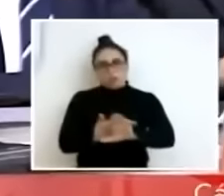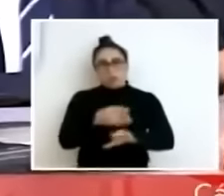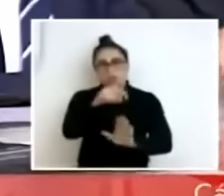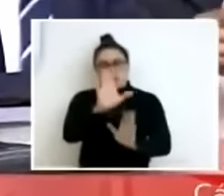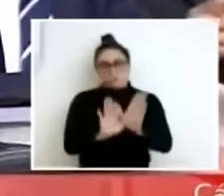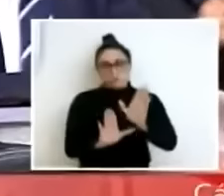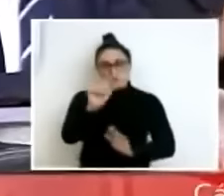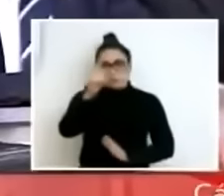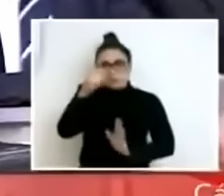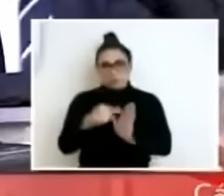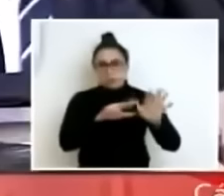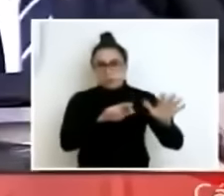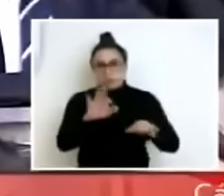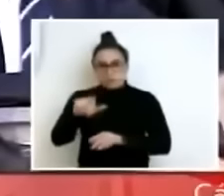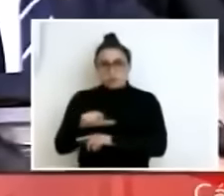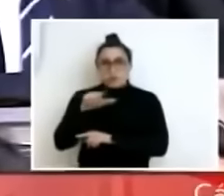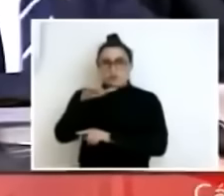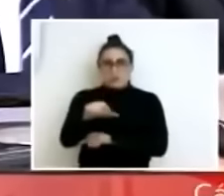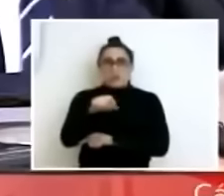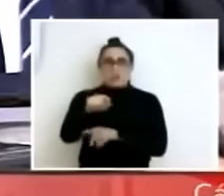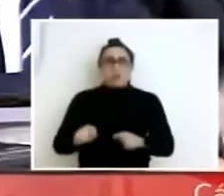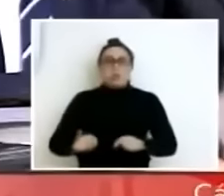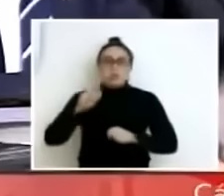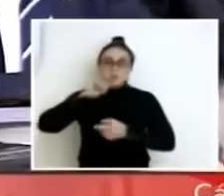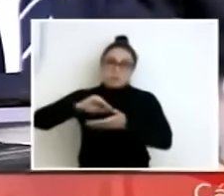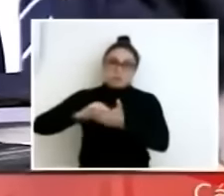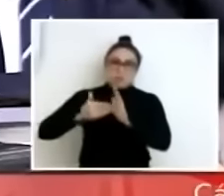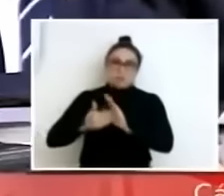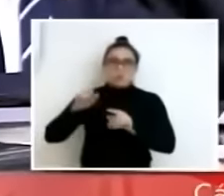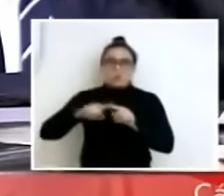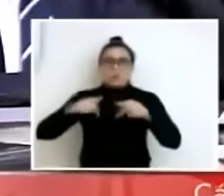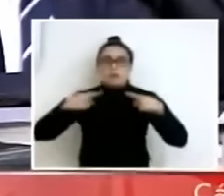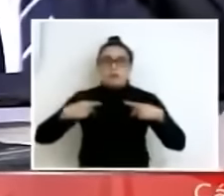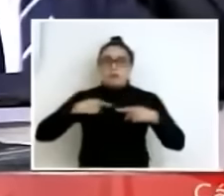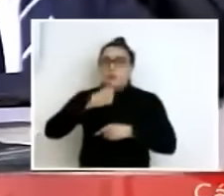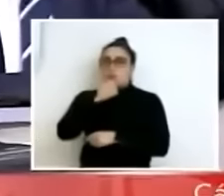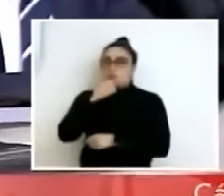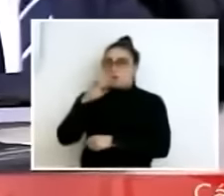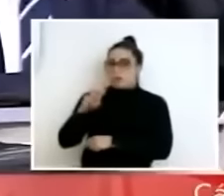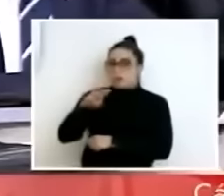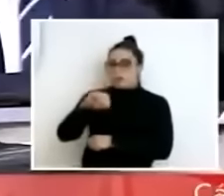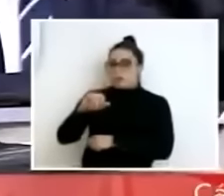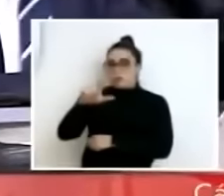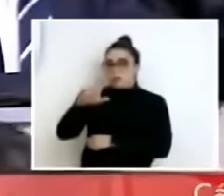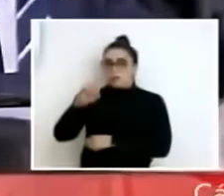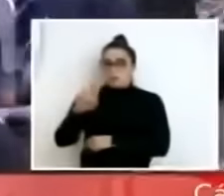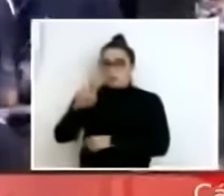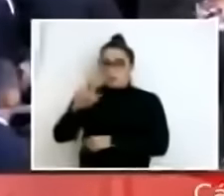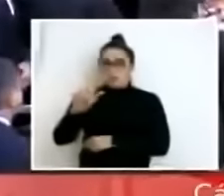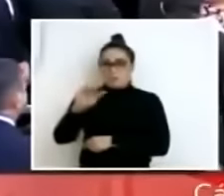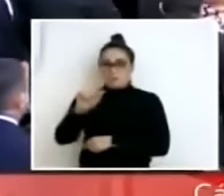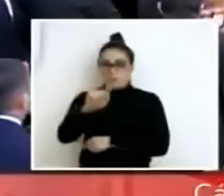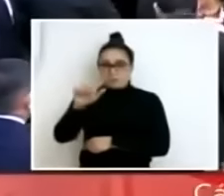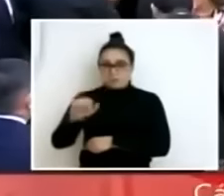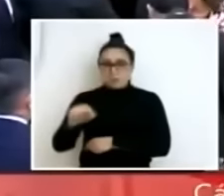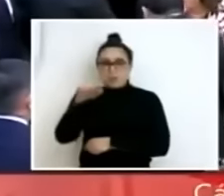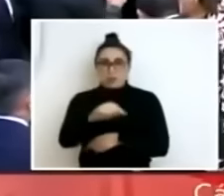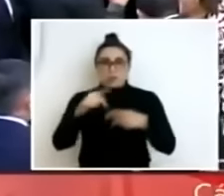de 1857 perpetra Emilio rabaza jurista